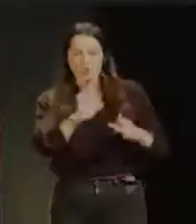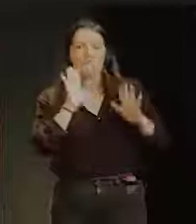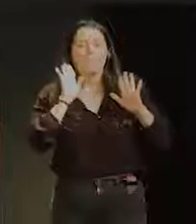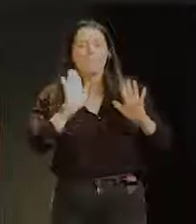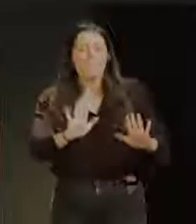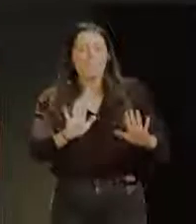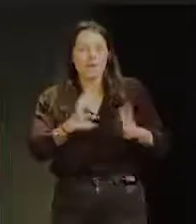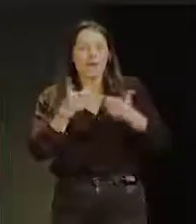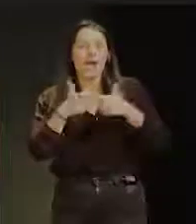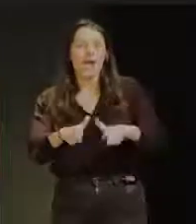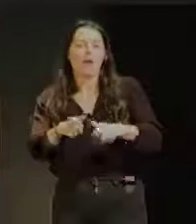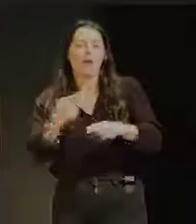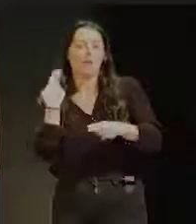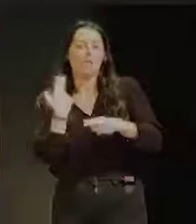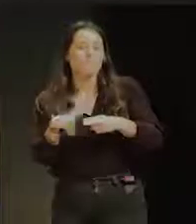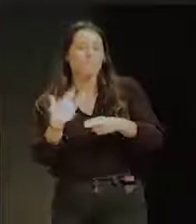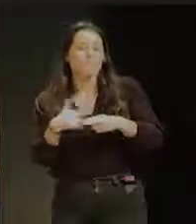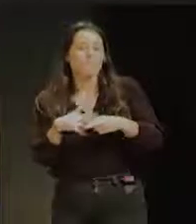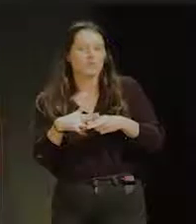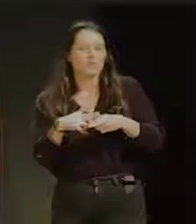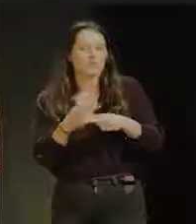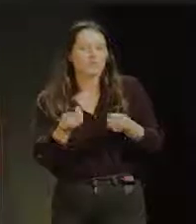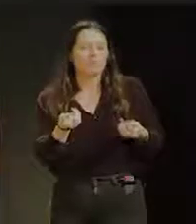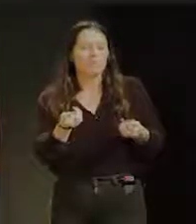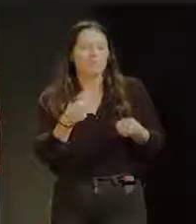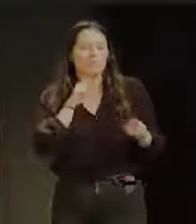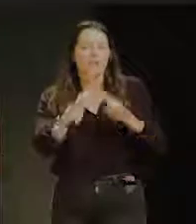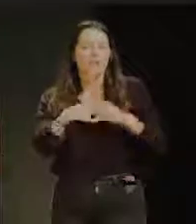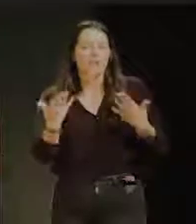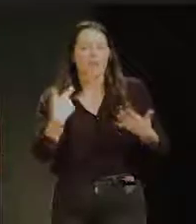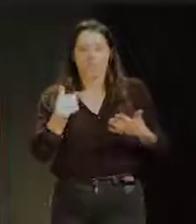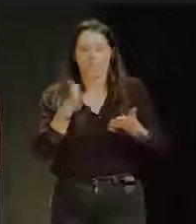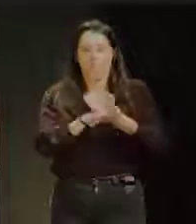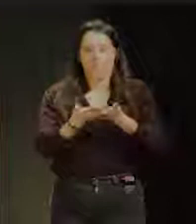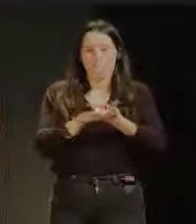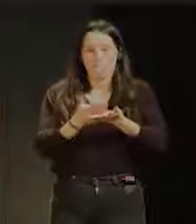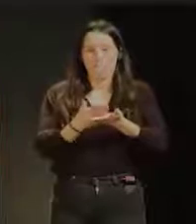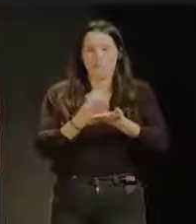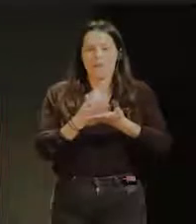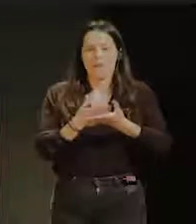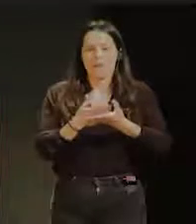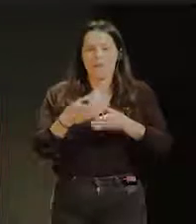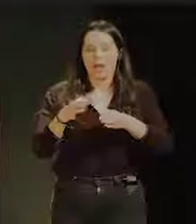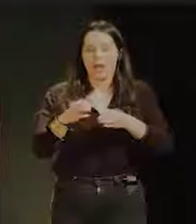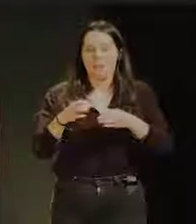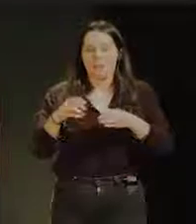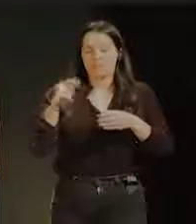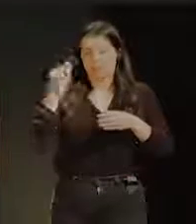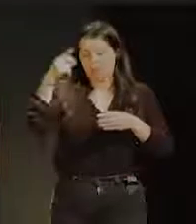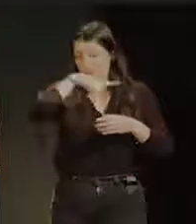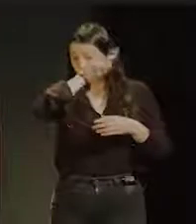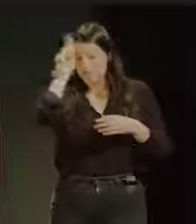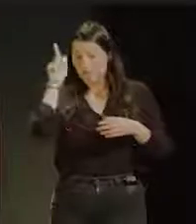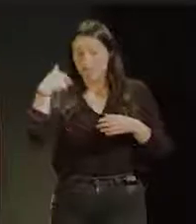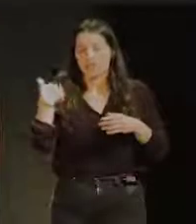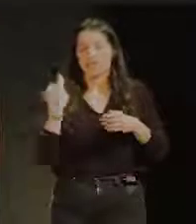político, cuál ha sido la respuesta? Porque yo soy mediadora comunitaria en Madrid, hago mapeos en los barrios, en los colegios, para que sea